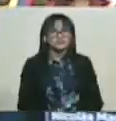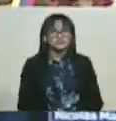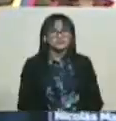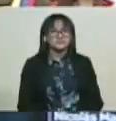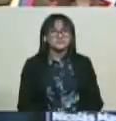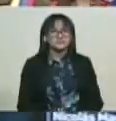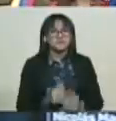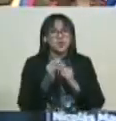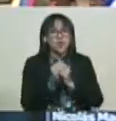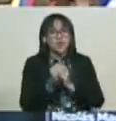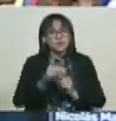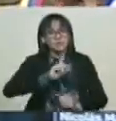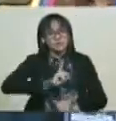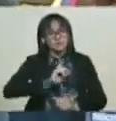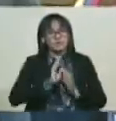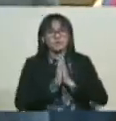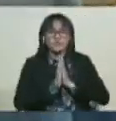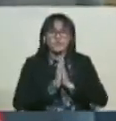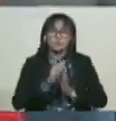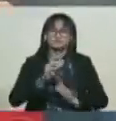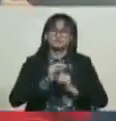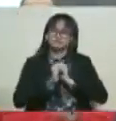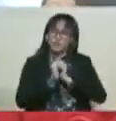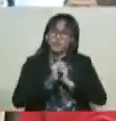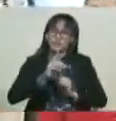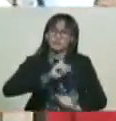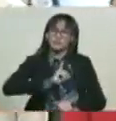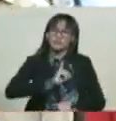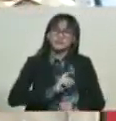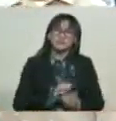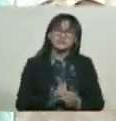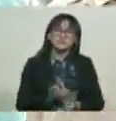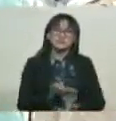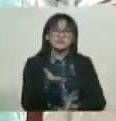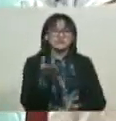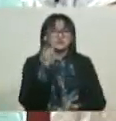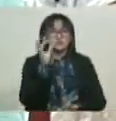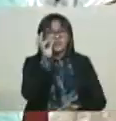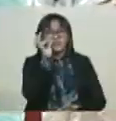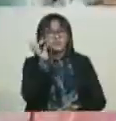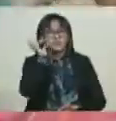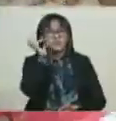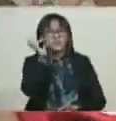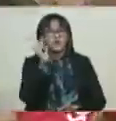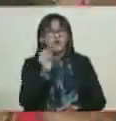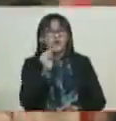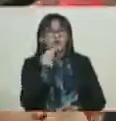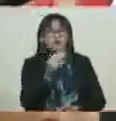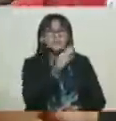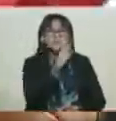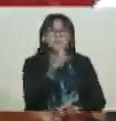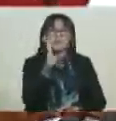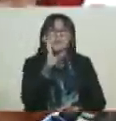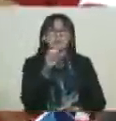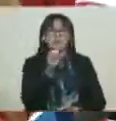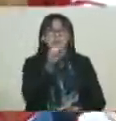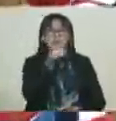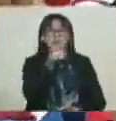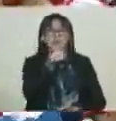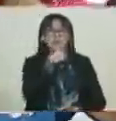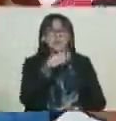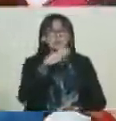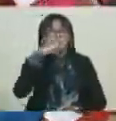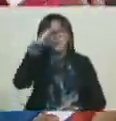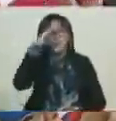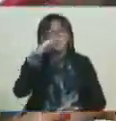que oren por mí te pido a ti muchachos muchachas joven madre abuela padre